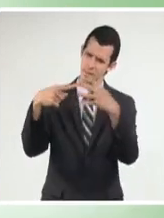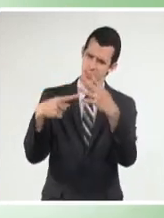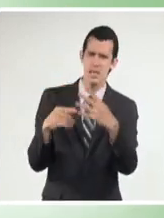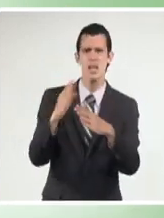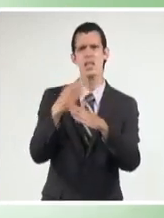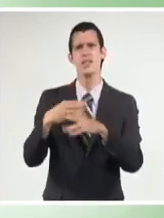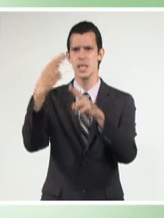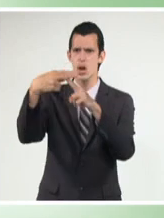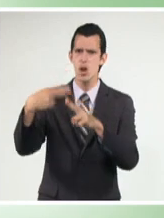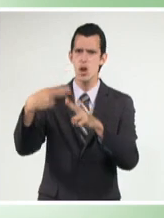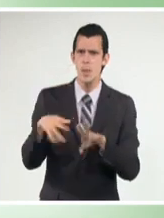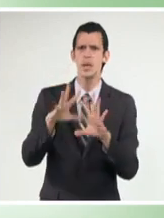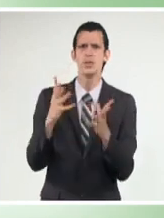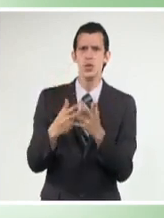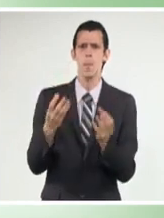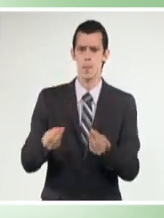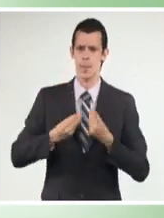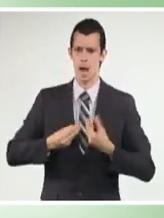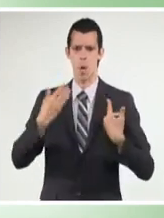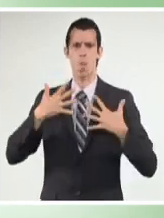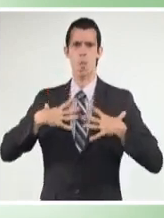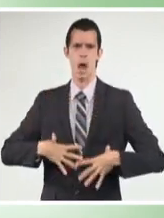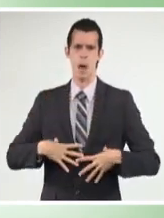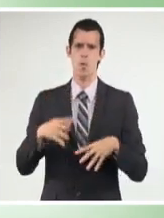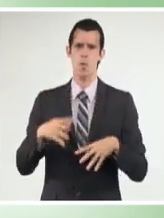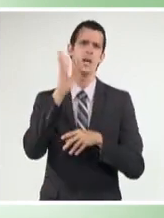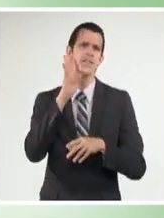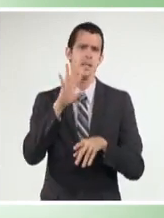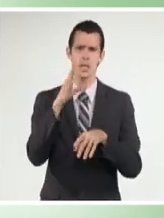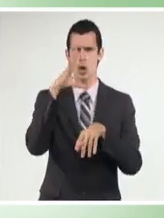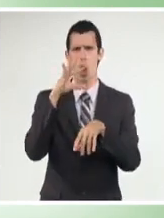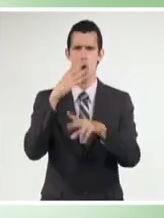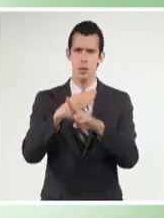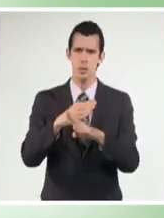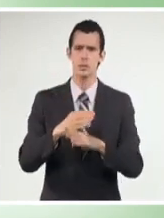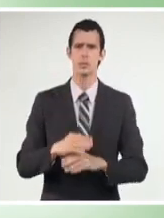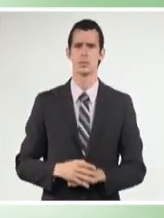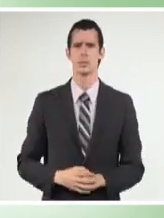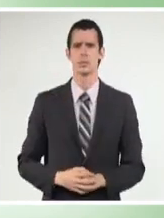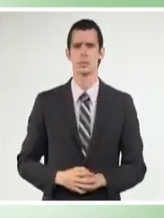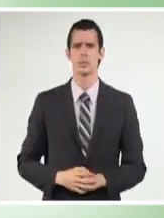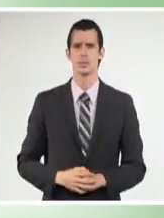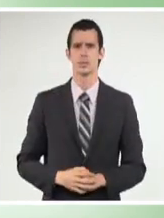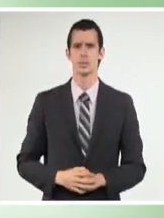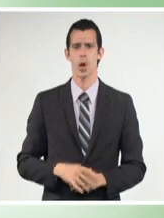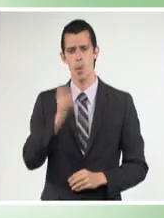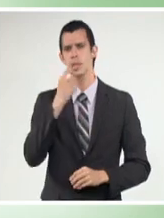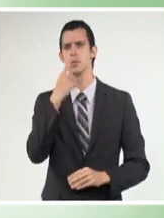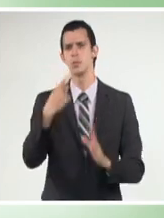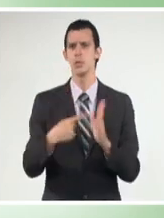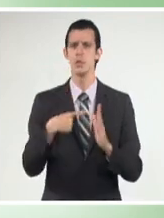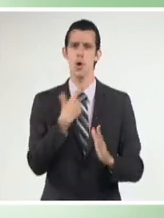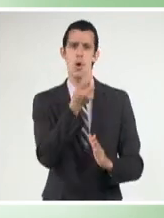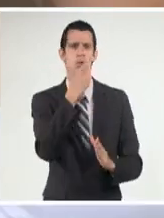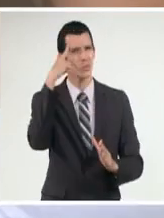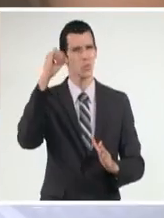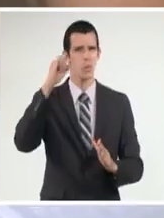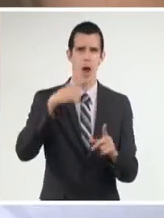o cefalestina. Si se enteran de algo, por favor, me avisan. Necesito duragina o paracetamol, por favor, escríbanme al